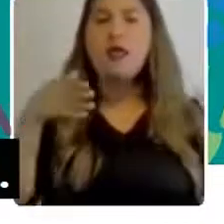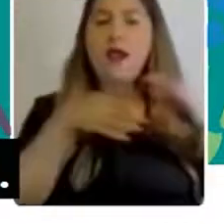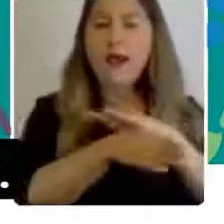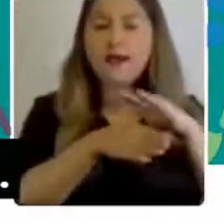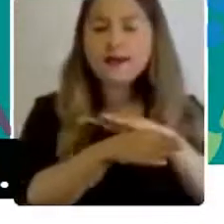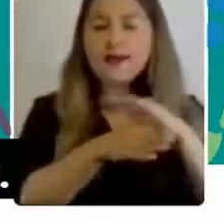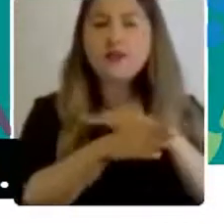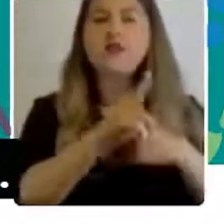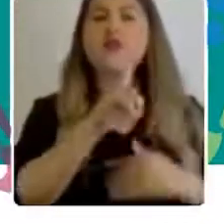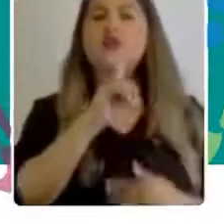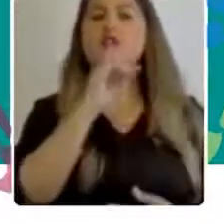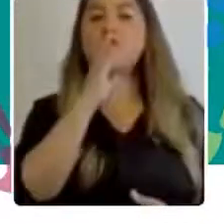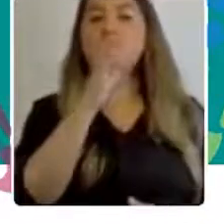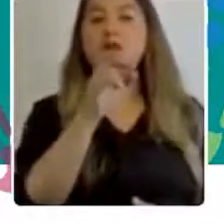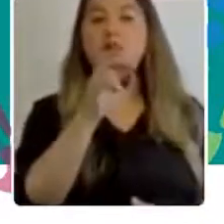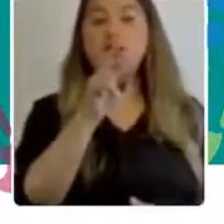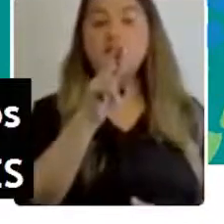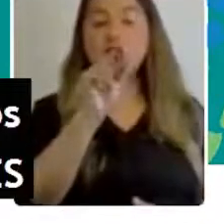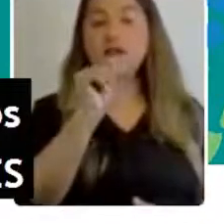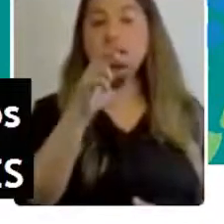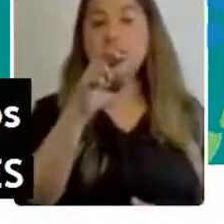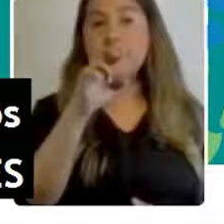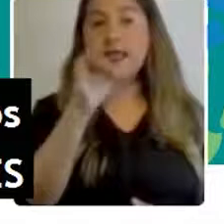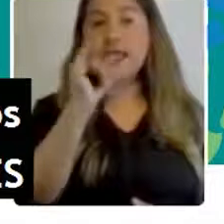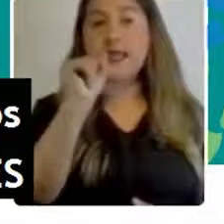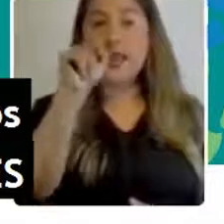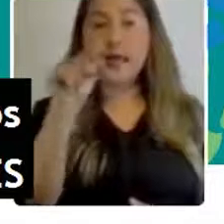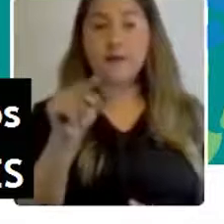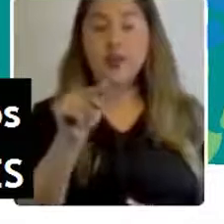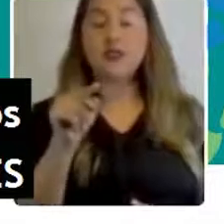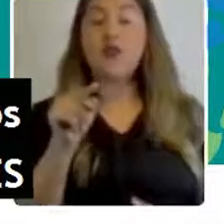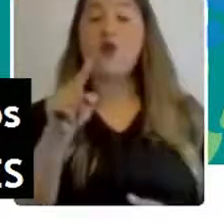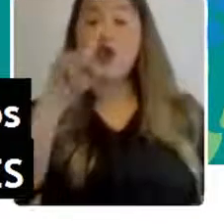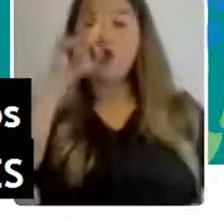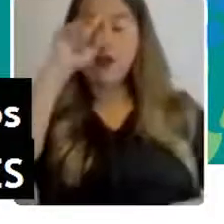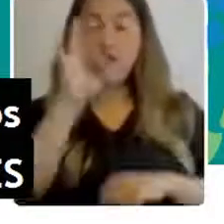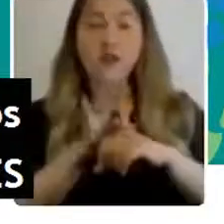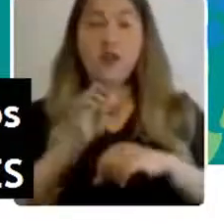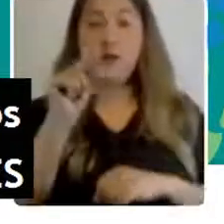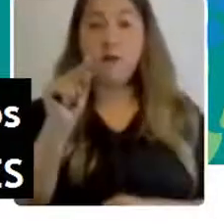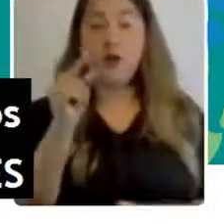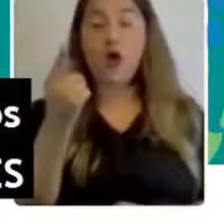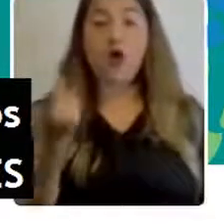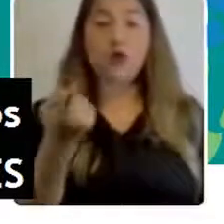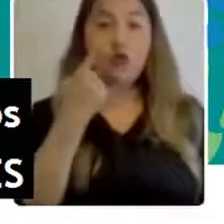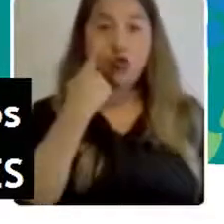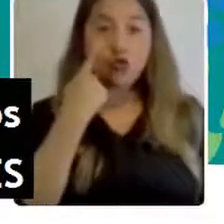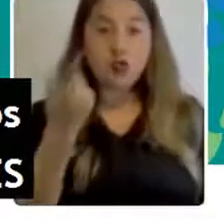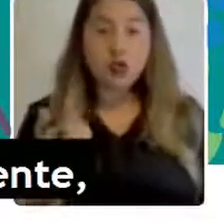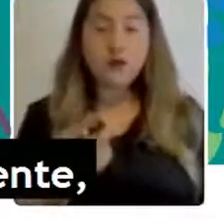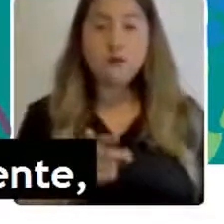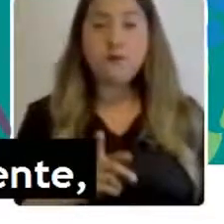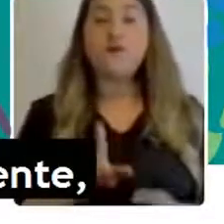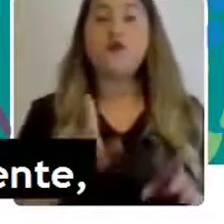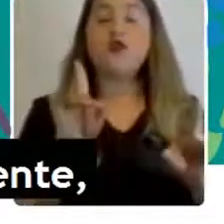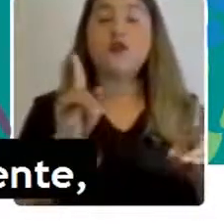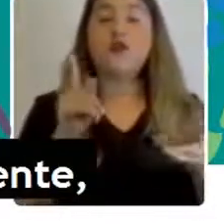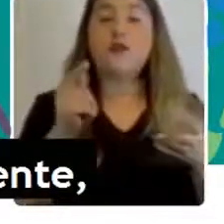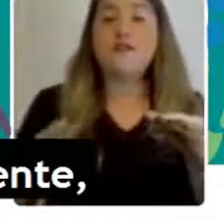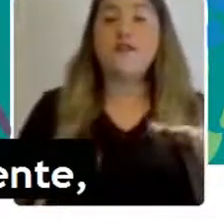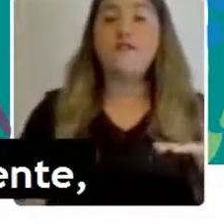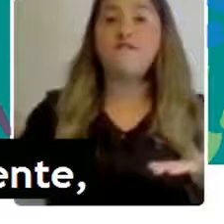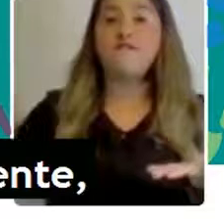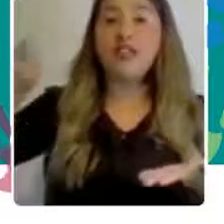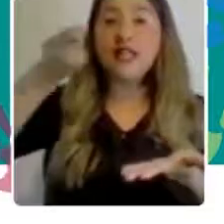terapias para enfermedades poco frecuentes. Una de ellas, y que es la que nosotros hemos obtenido a partir de la ley GES, también la ley